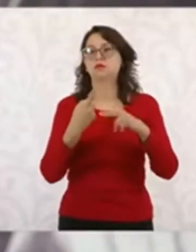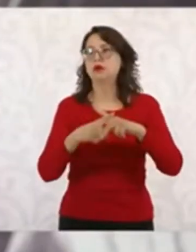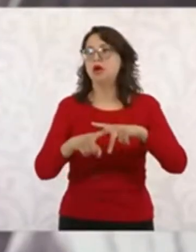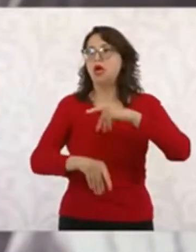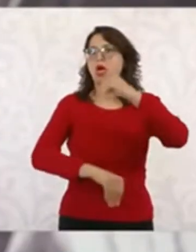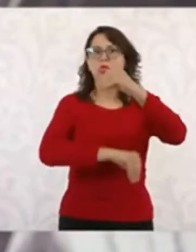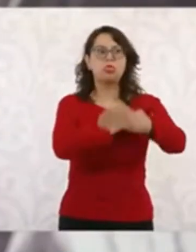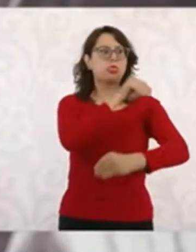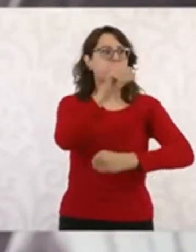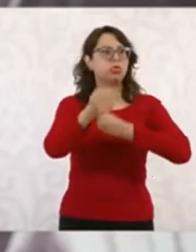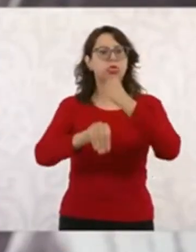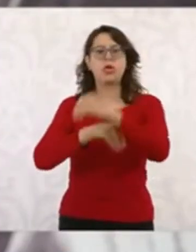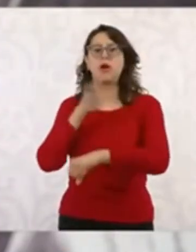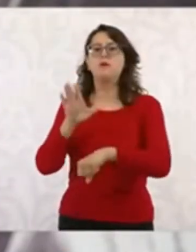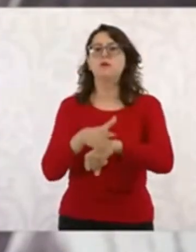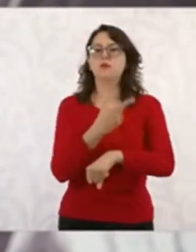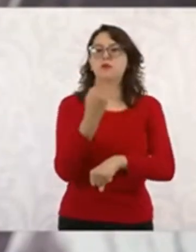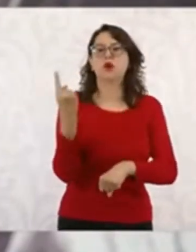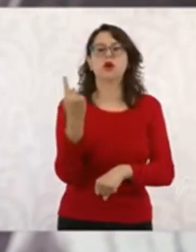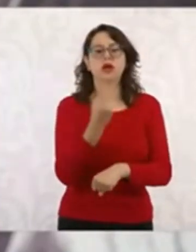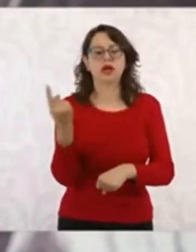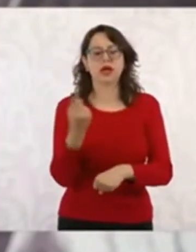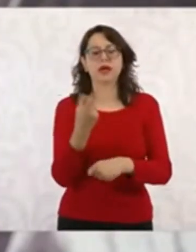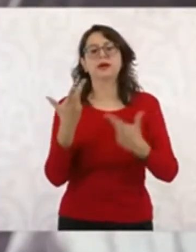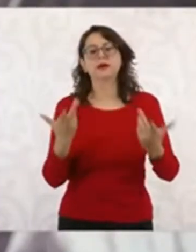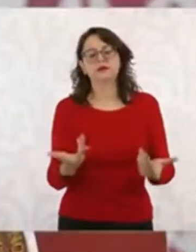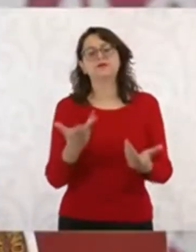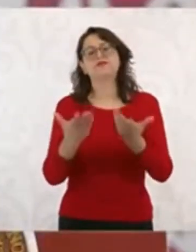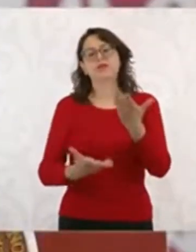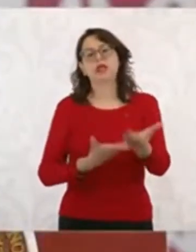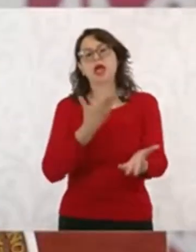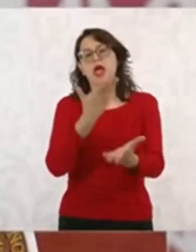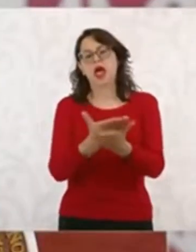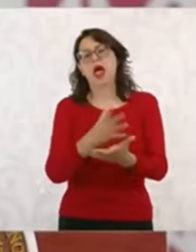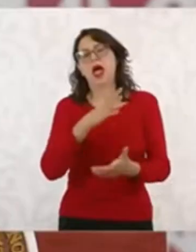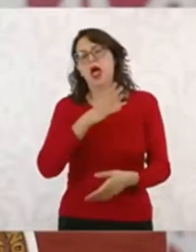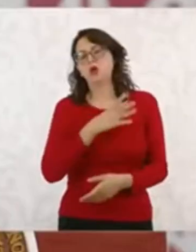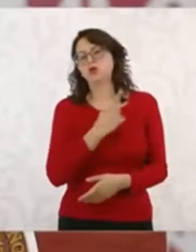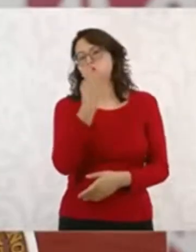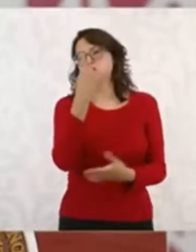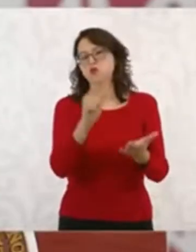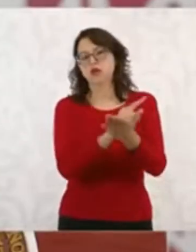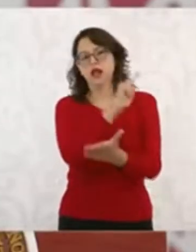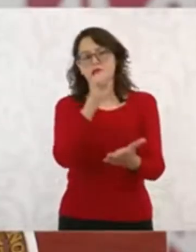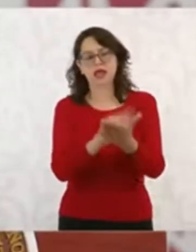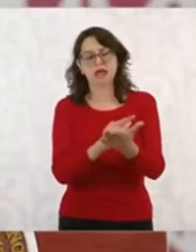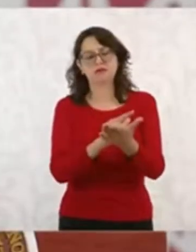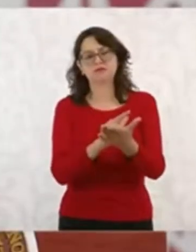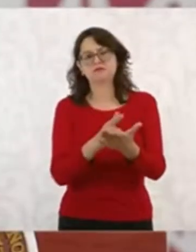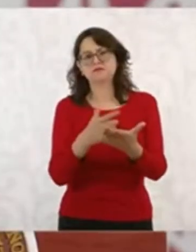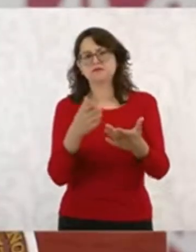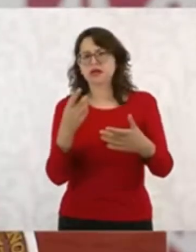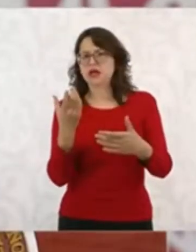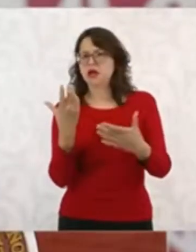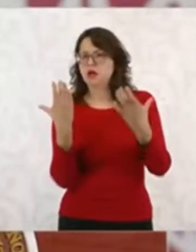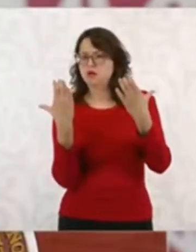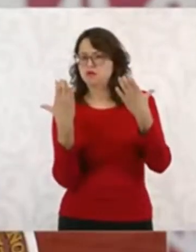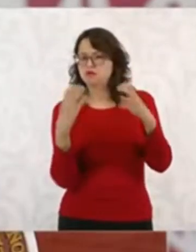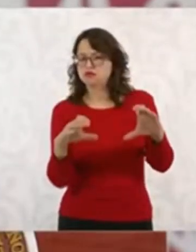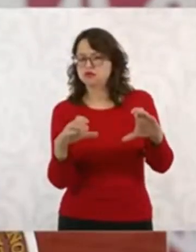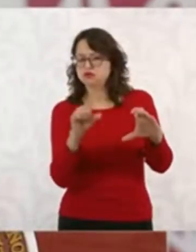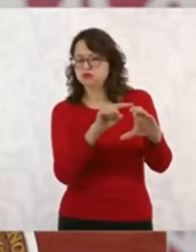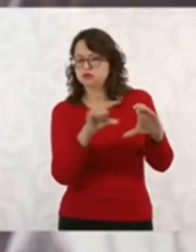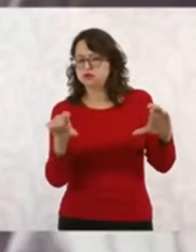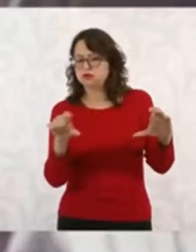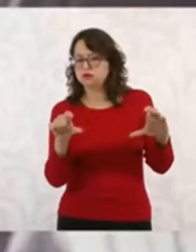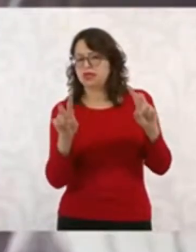reformas y previo a hacer el análisis quiero expresar nuestro reconocimiento a las y los